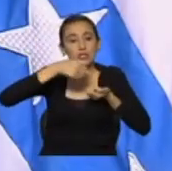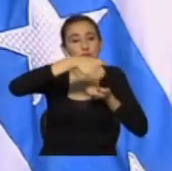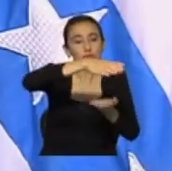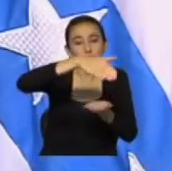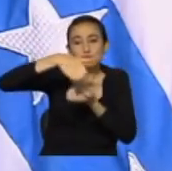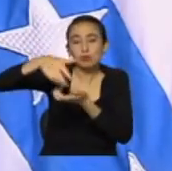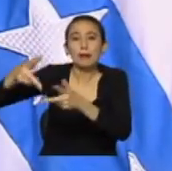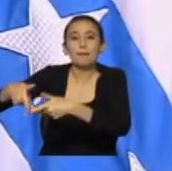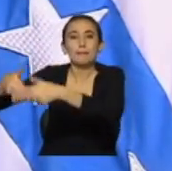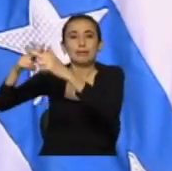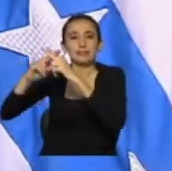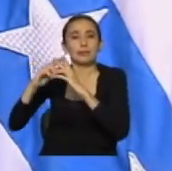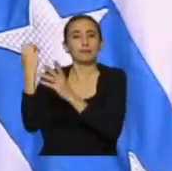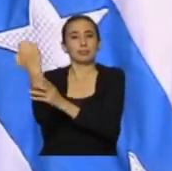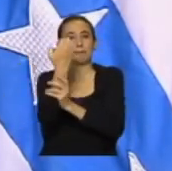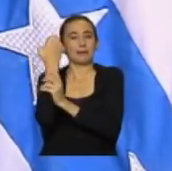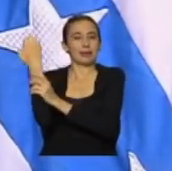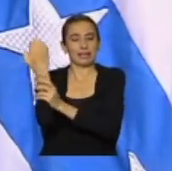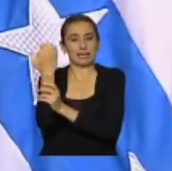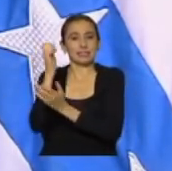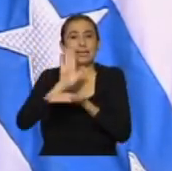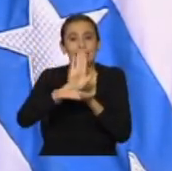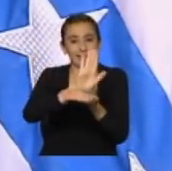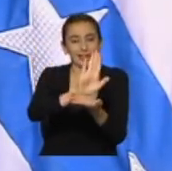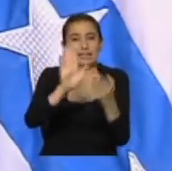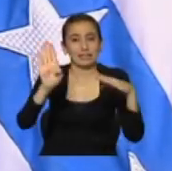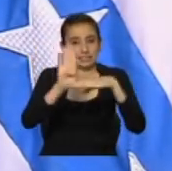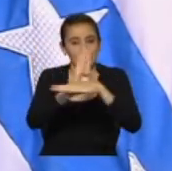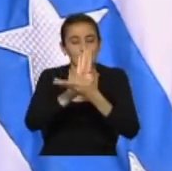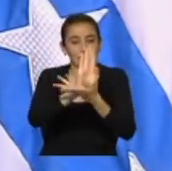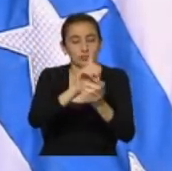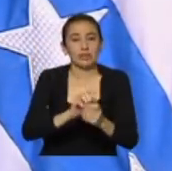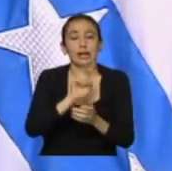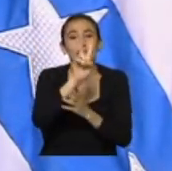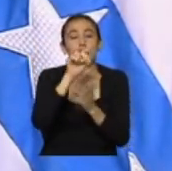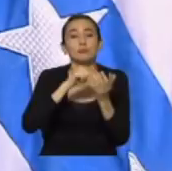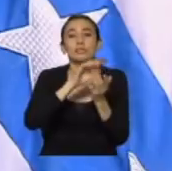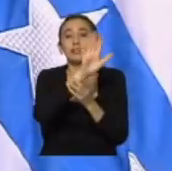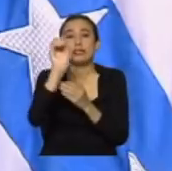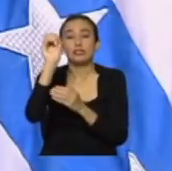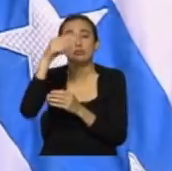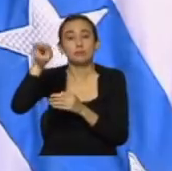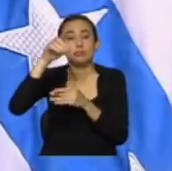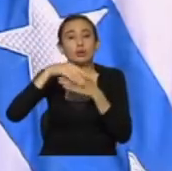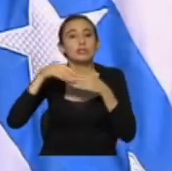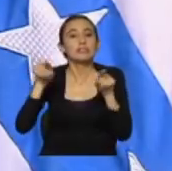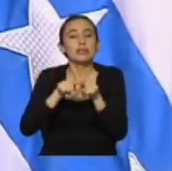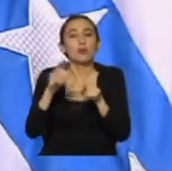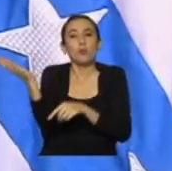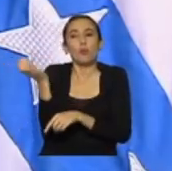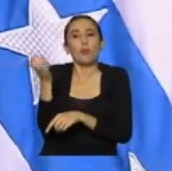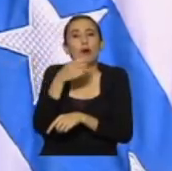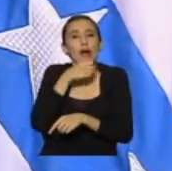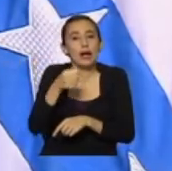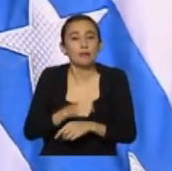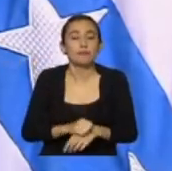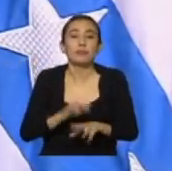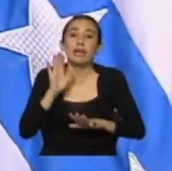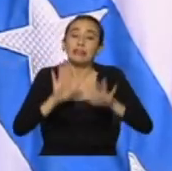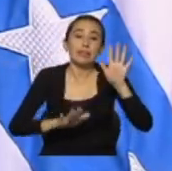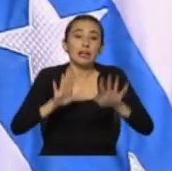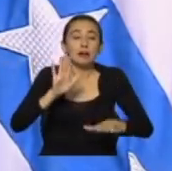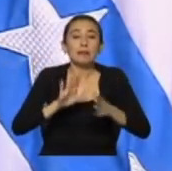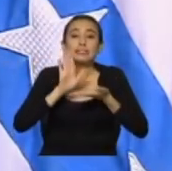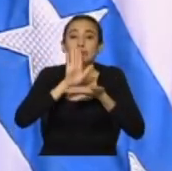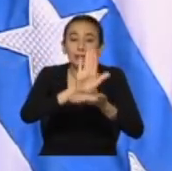emergentes de hasta 2 mil 500 dólares para afiliados y jubilados los clientes del biess que están en mora podrán reestructurar